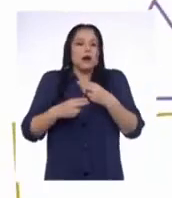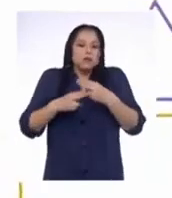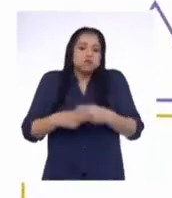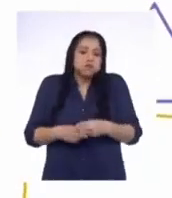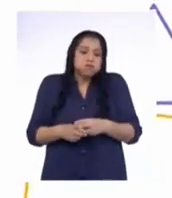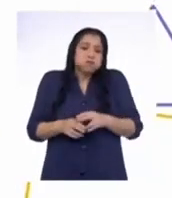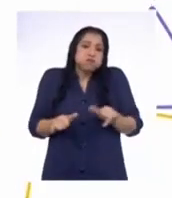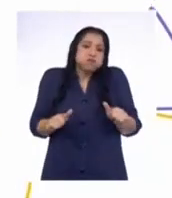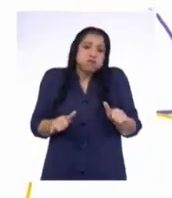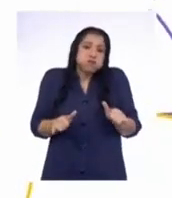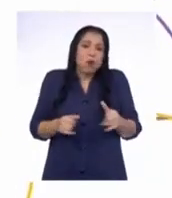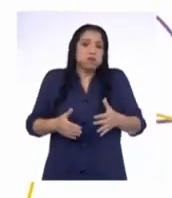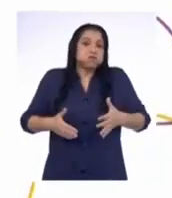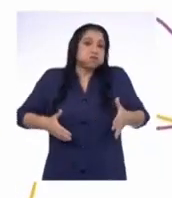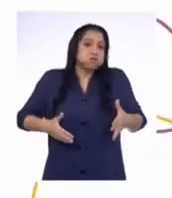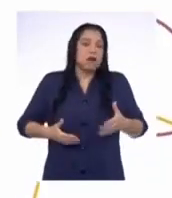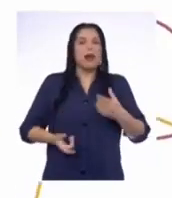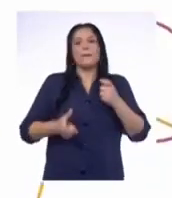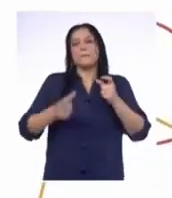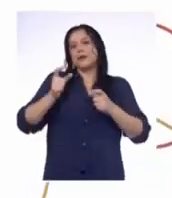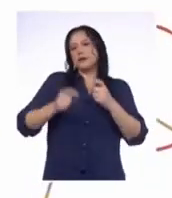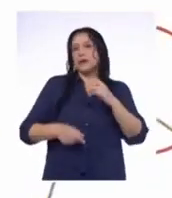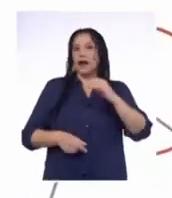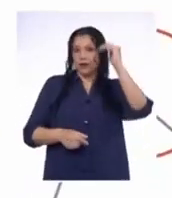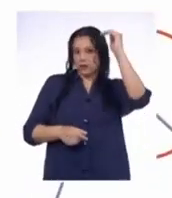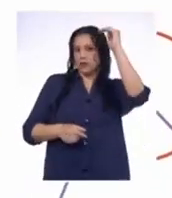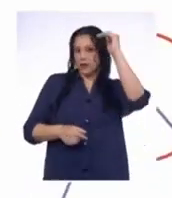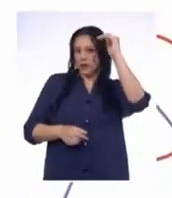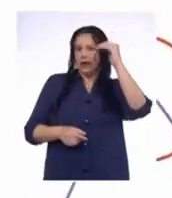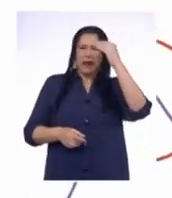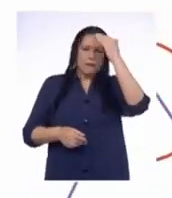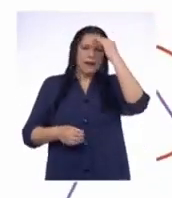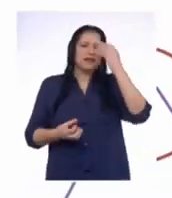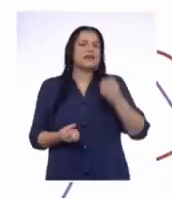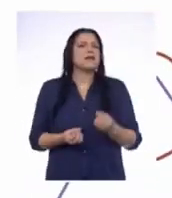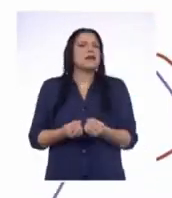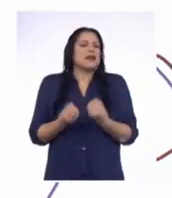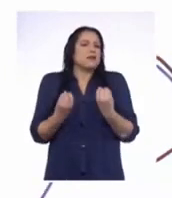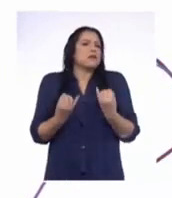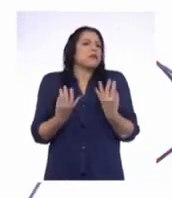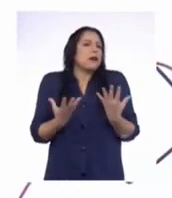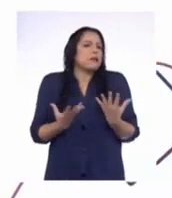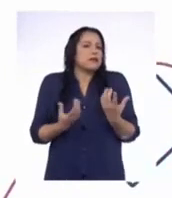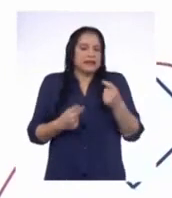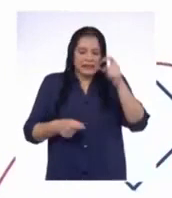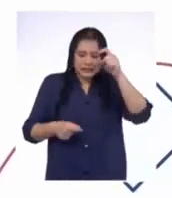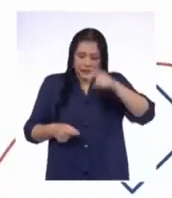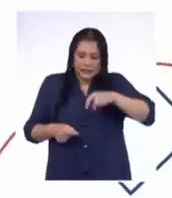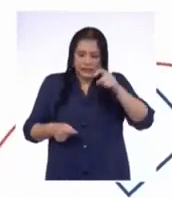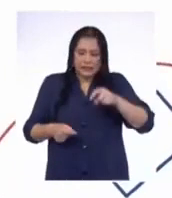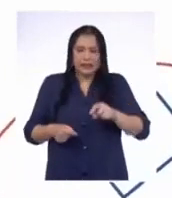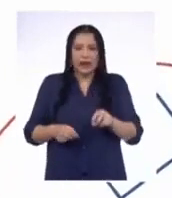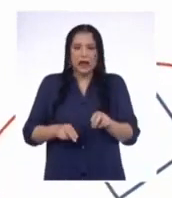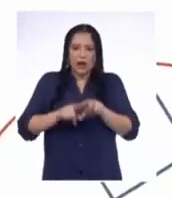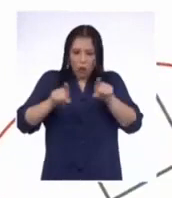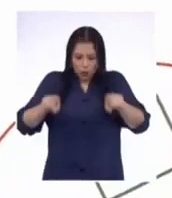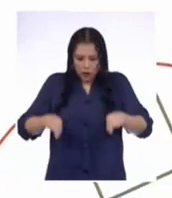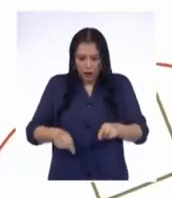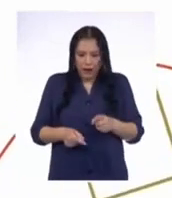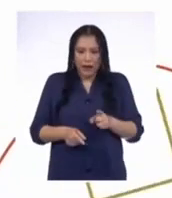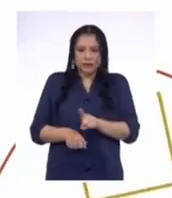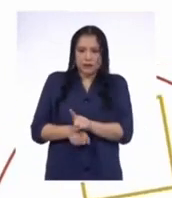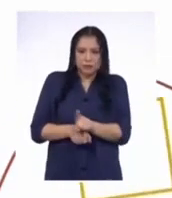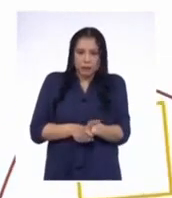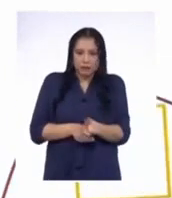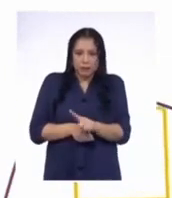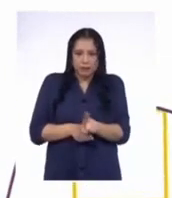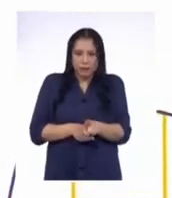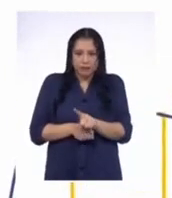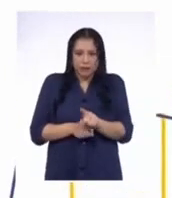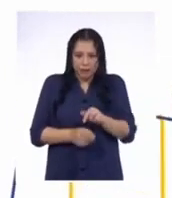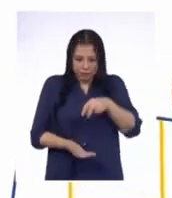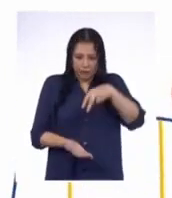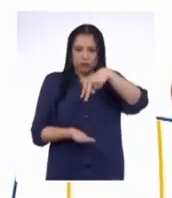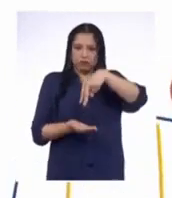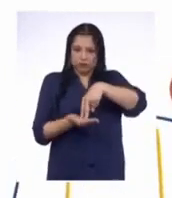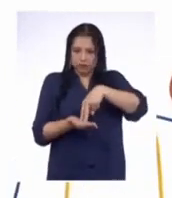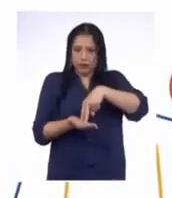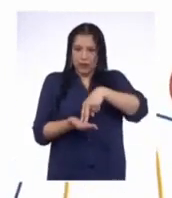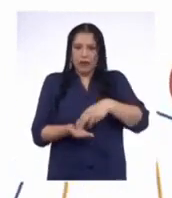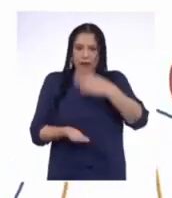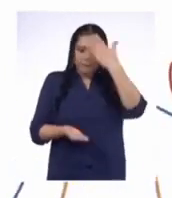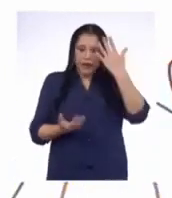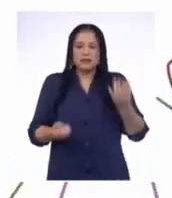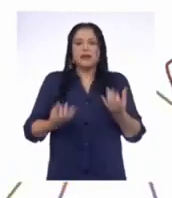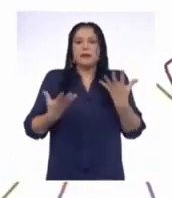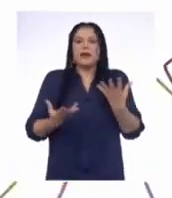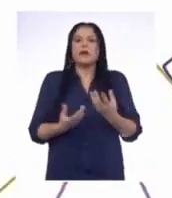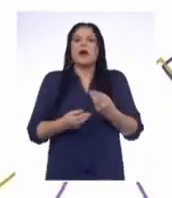la obesidad en los adultos. Para calcular, se debe tener a disposición una balanza que nos permita calcular la masa corporal